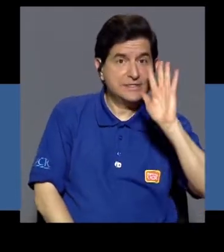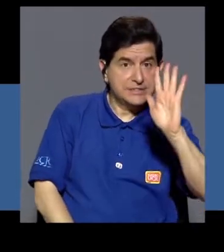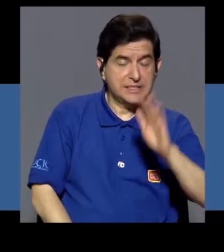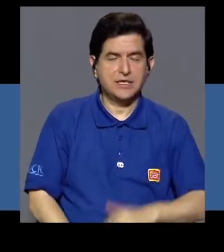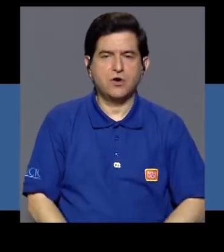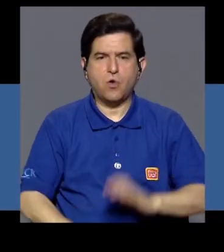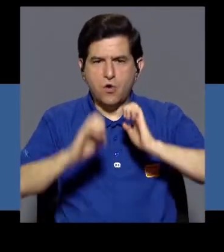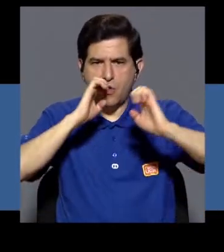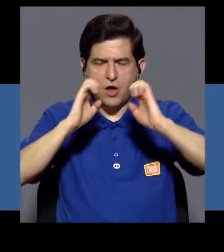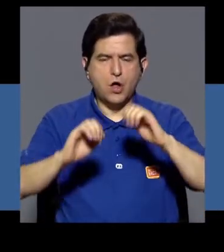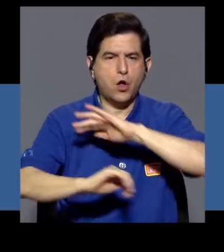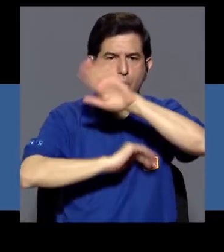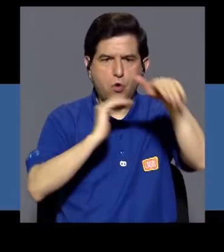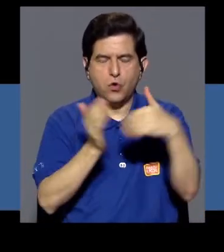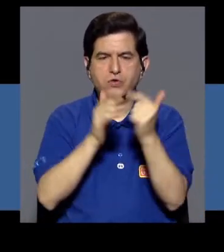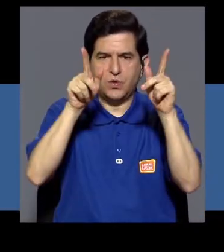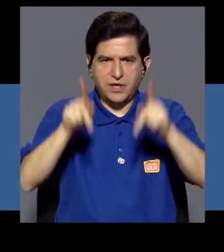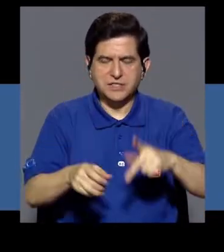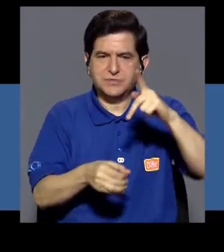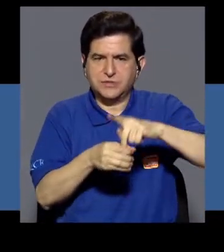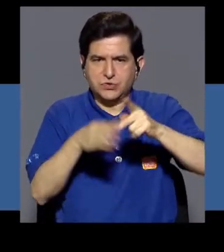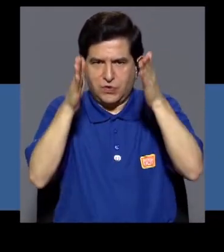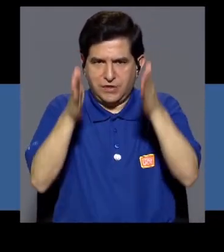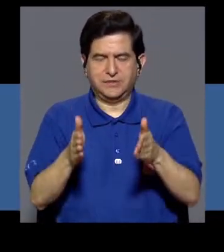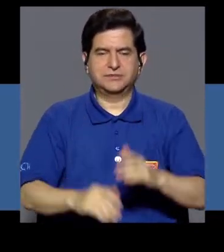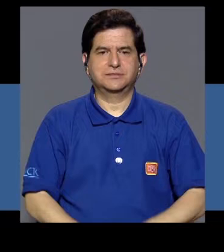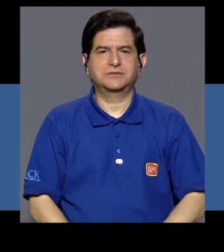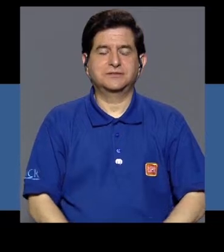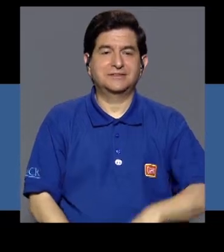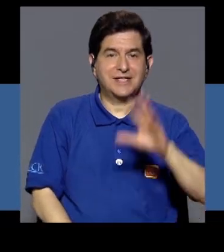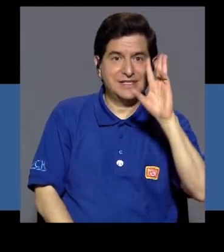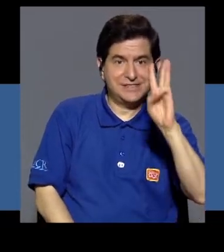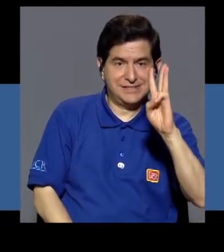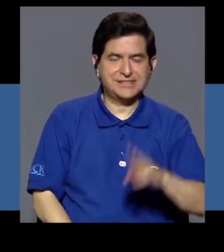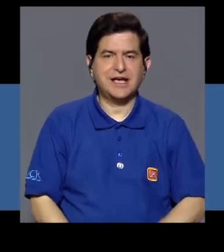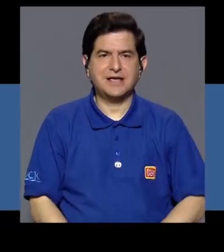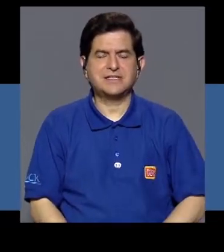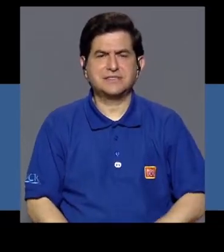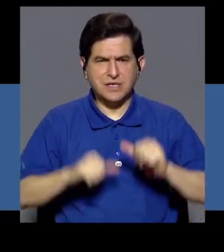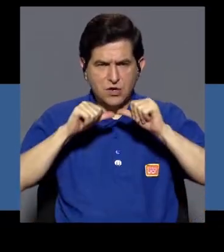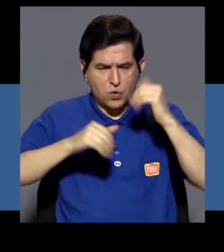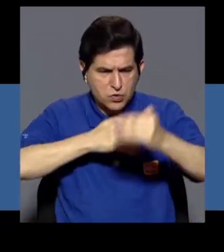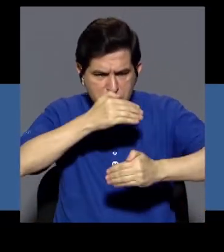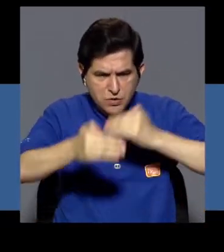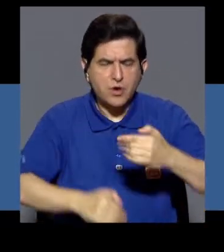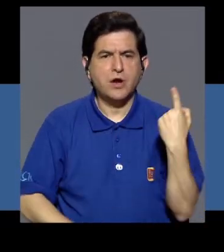involucradas. 6. Medidas a seguir con las diferentes partes.